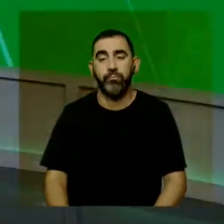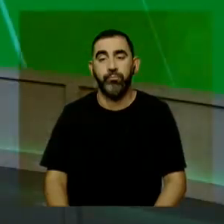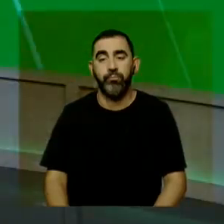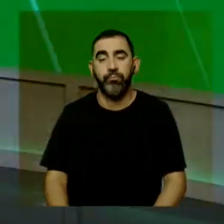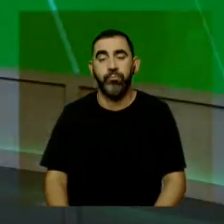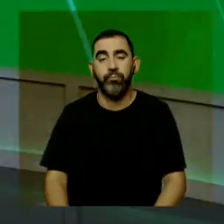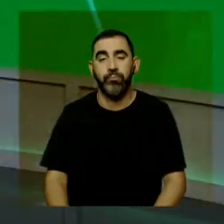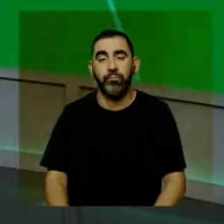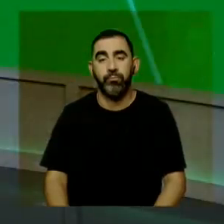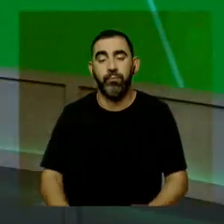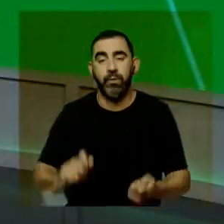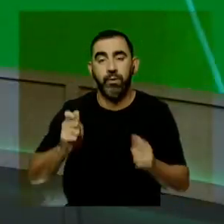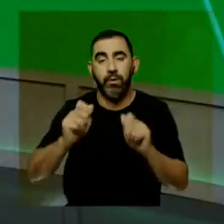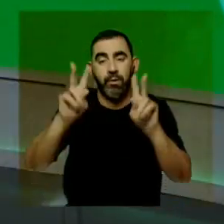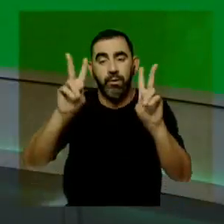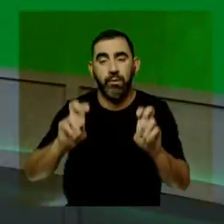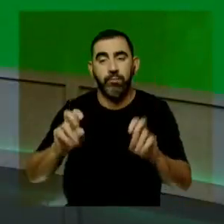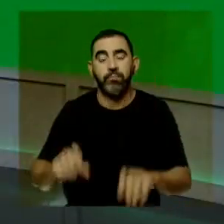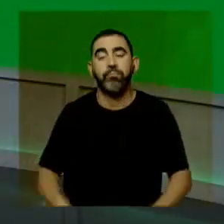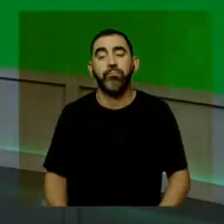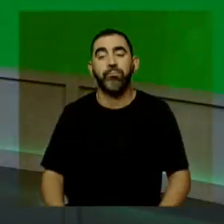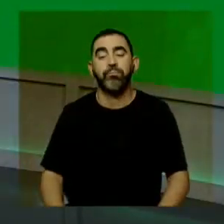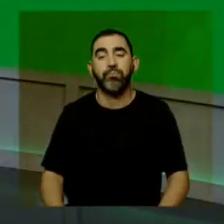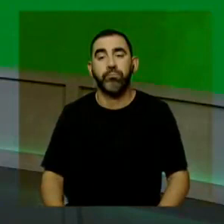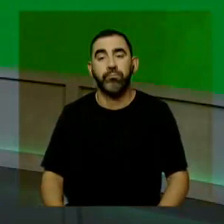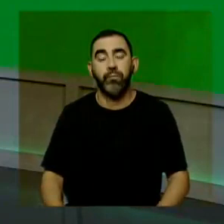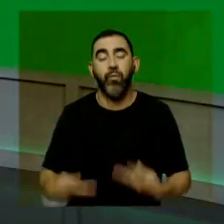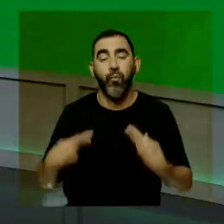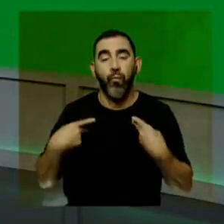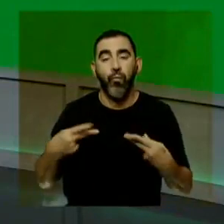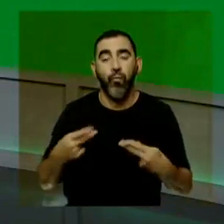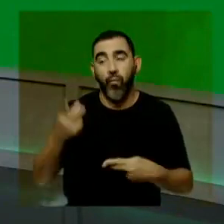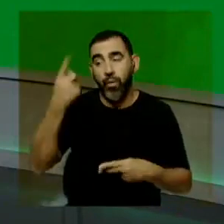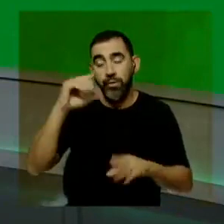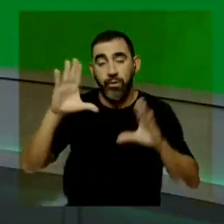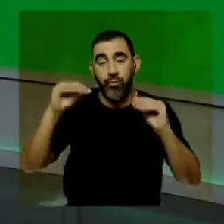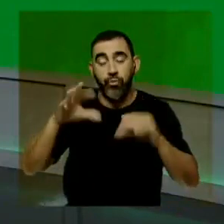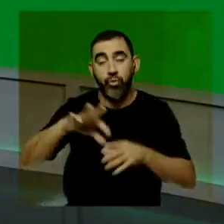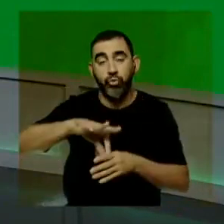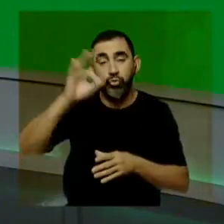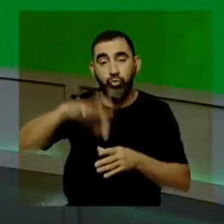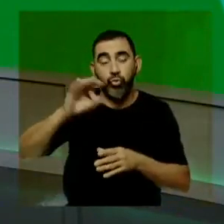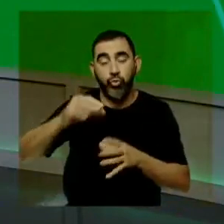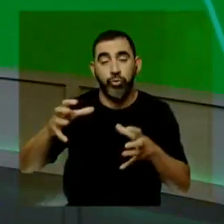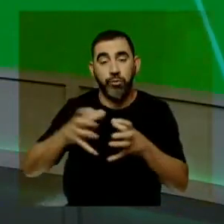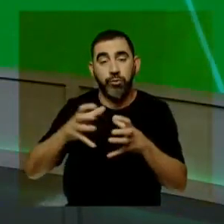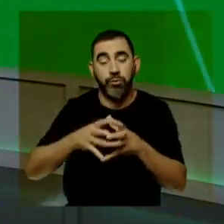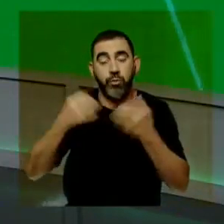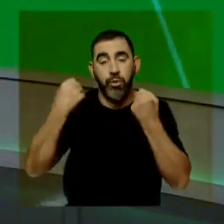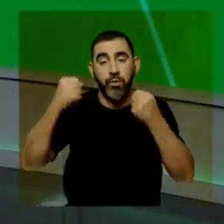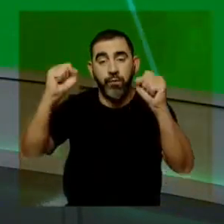Bueno, muy bien, vamos a cambiar de tema ahora y hablamos de fútbol porque anoche se realizó el sorteo de la fase de grupos de la